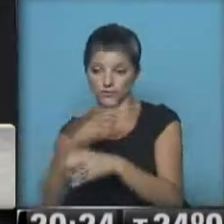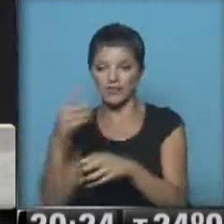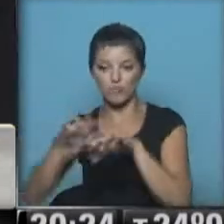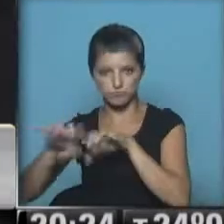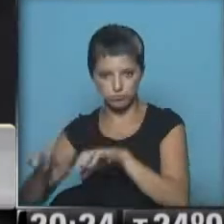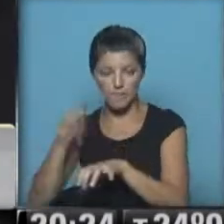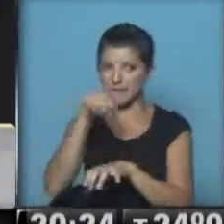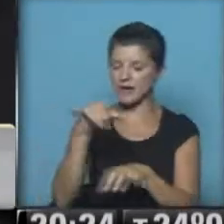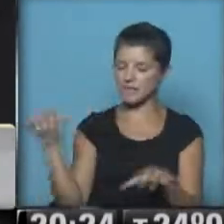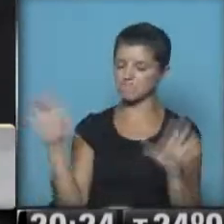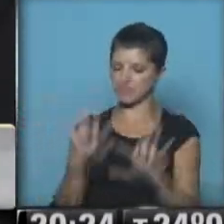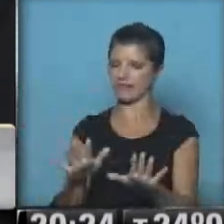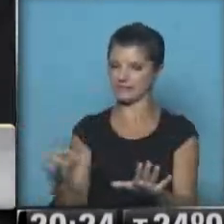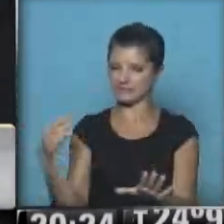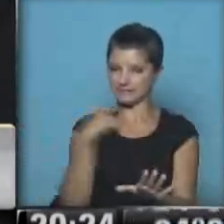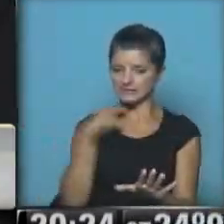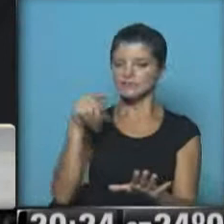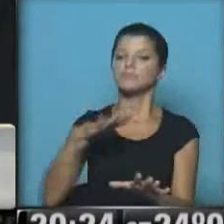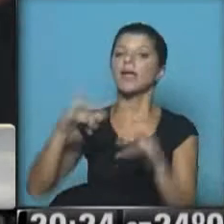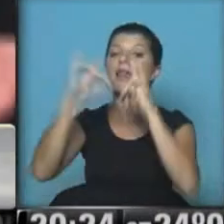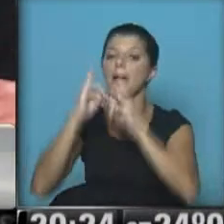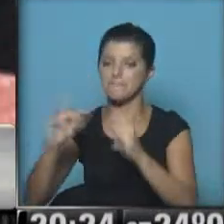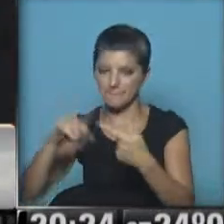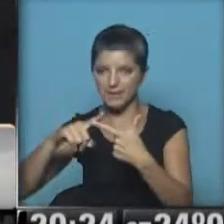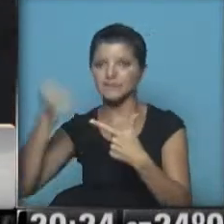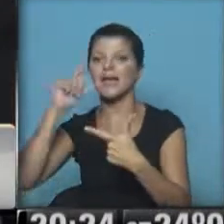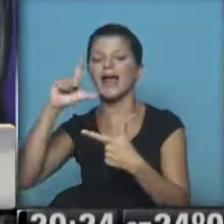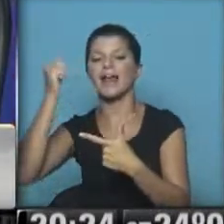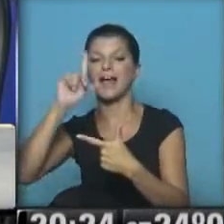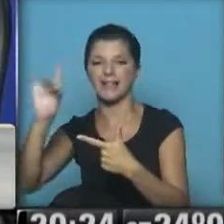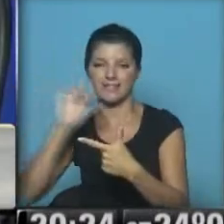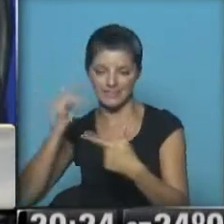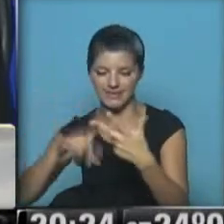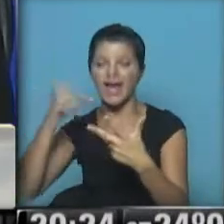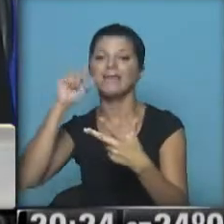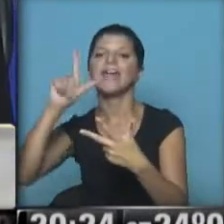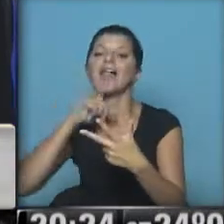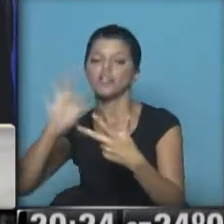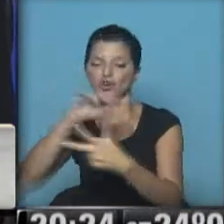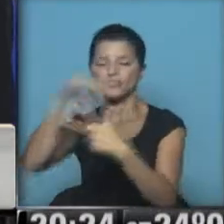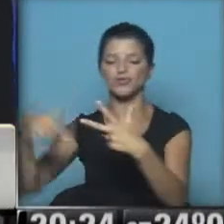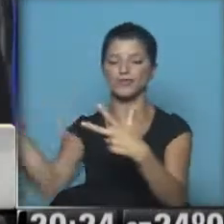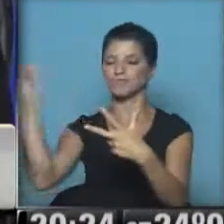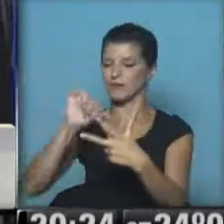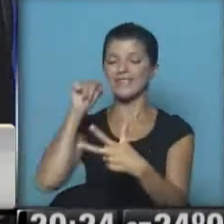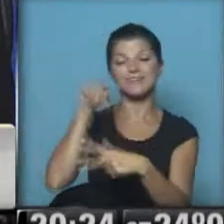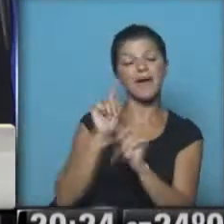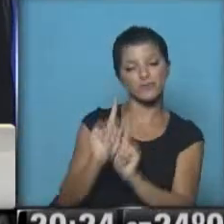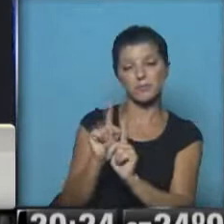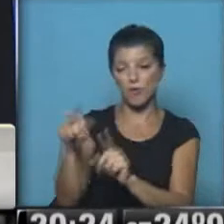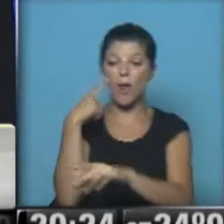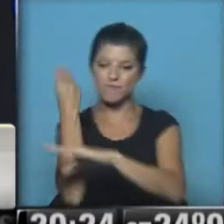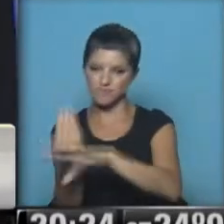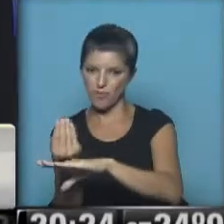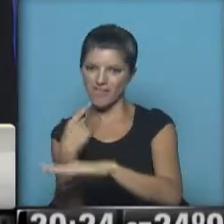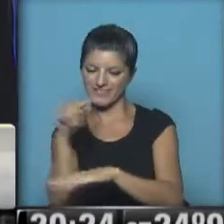duro golpe en La Paz, en el departamento, en la alcaldía y en el Alto. Y esto, por supuesto, para la oposición representa, como ellos mismos dicen,